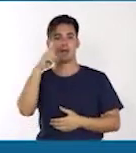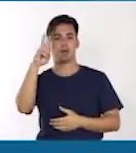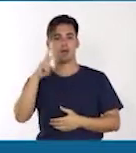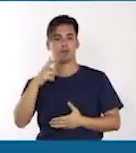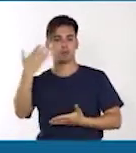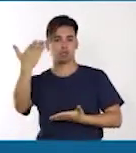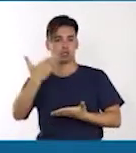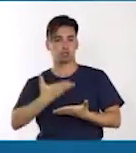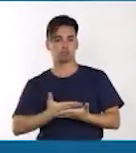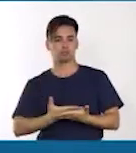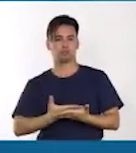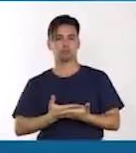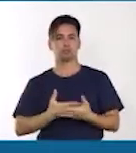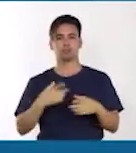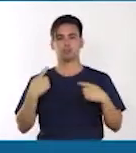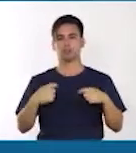abarcadores,